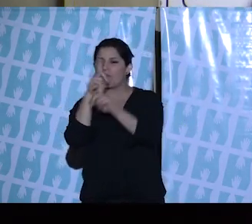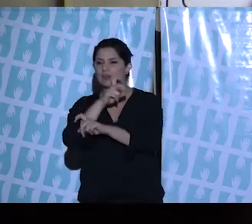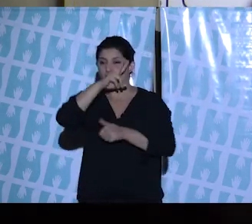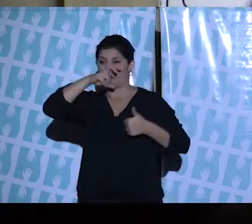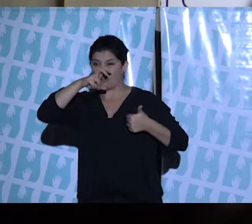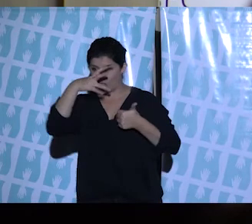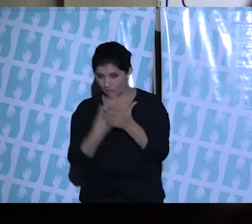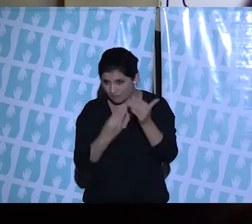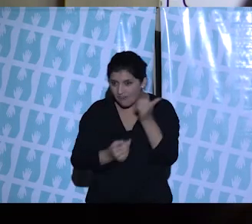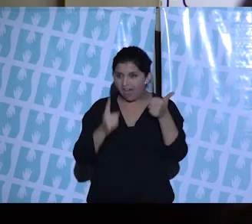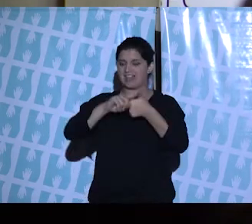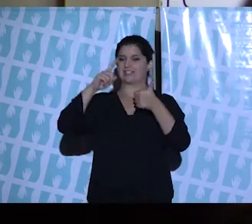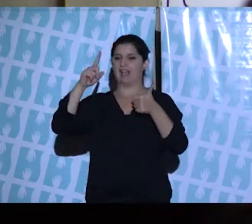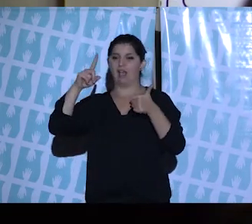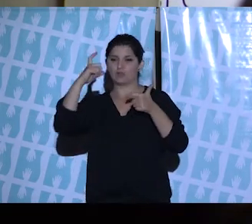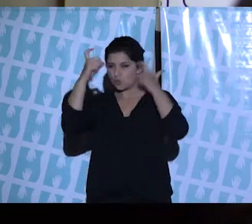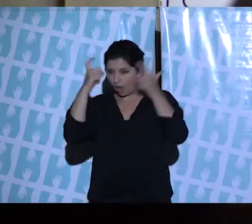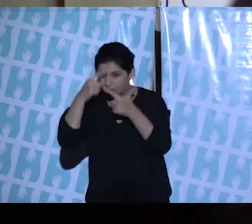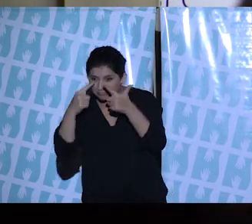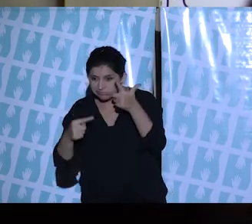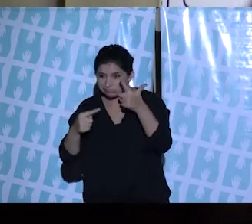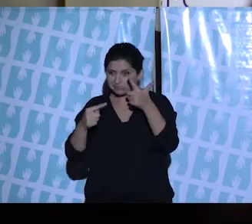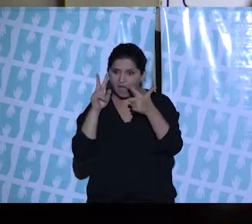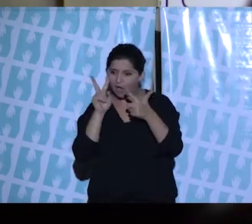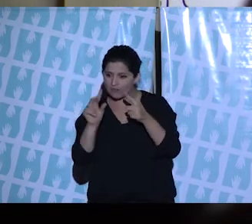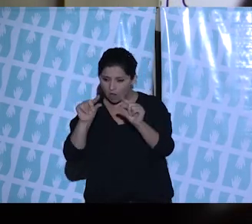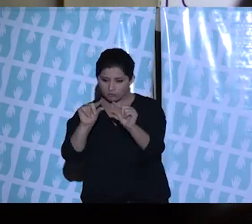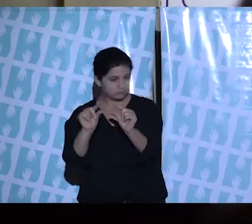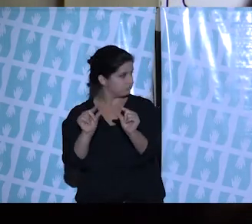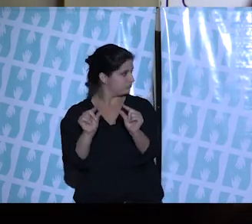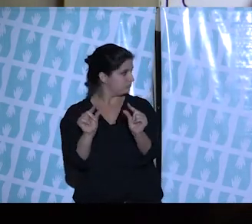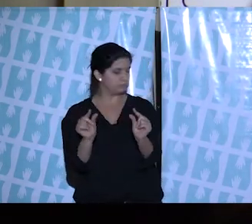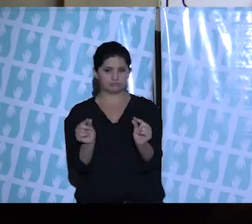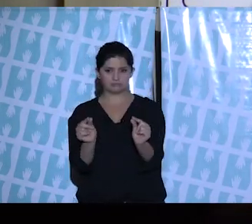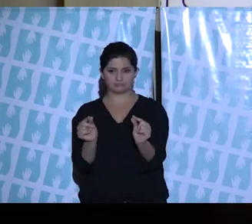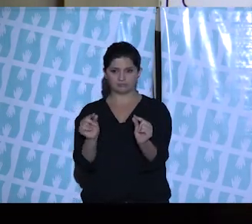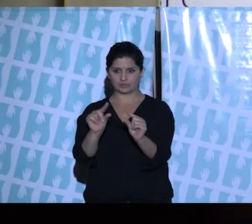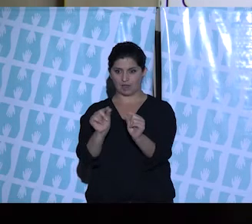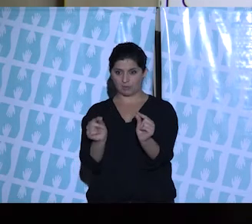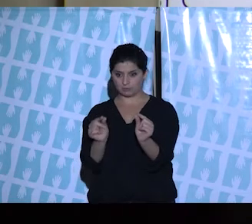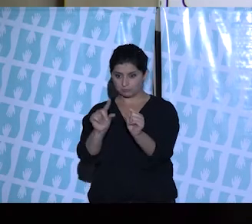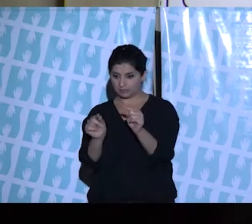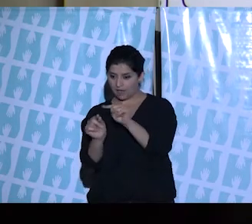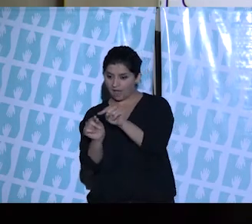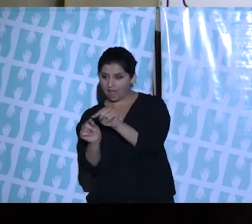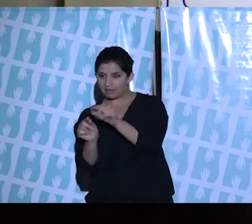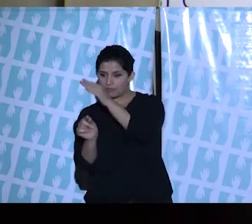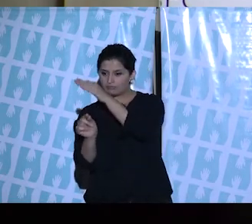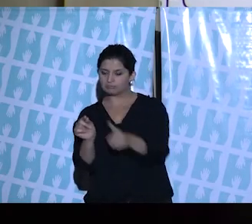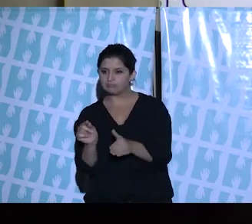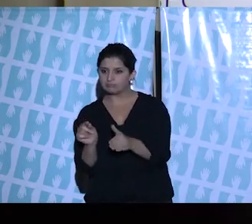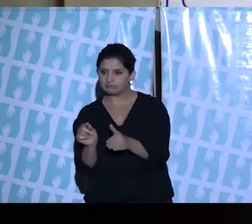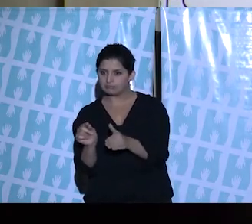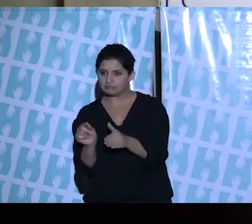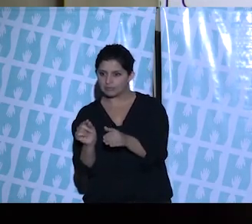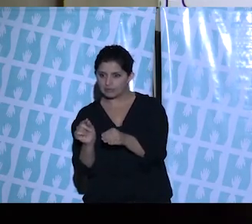familiares, yo veo que la colita de atrás, ahí, está amputada, tiene